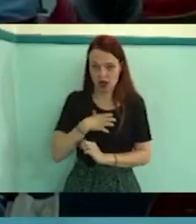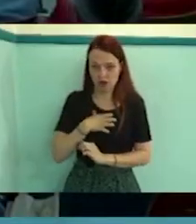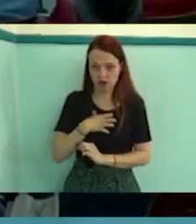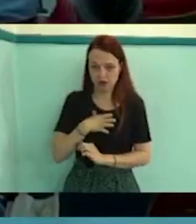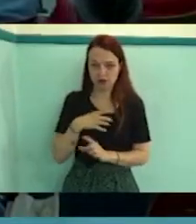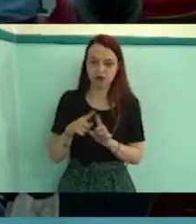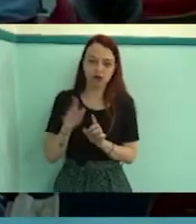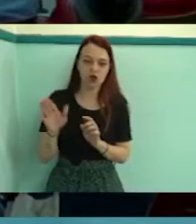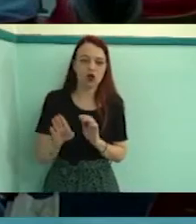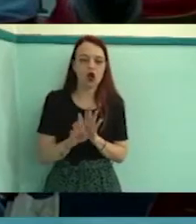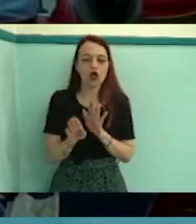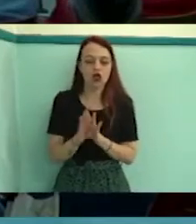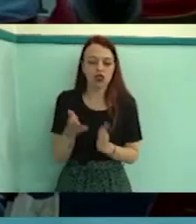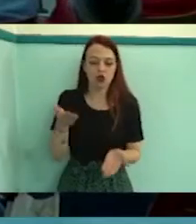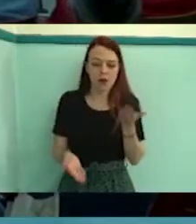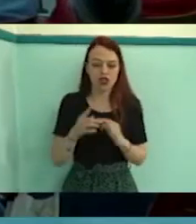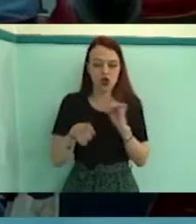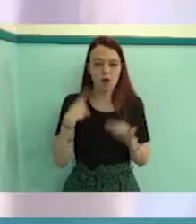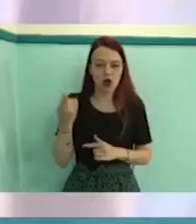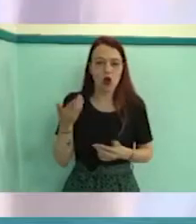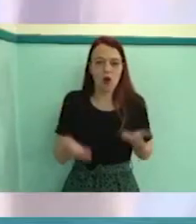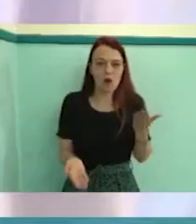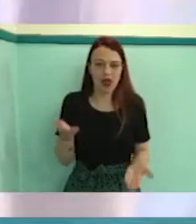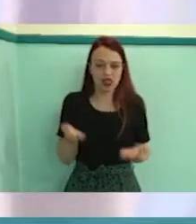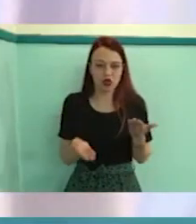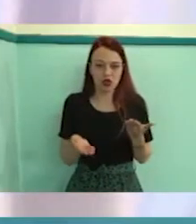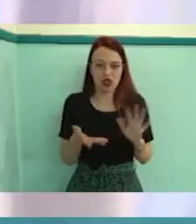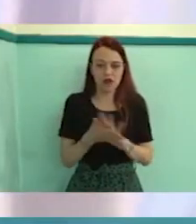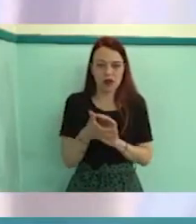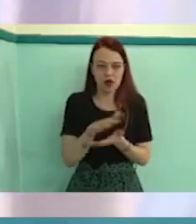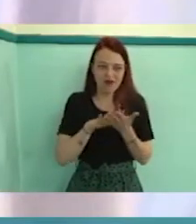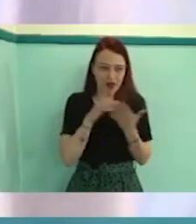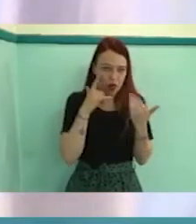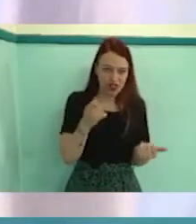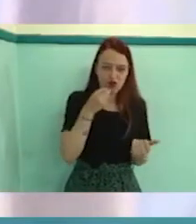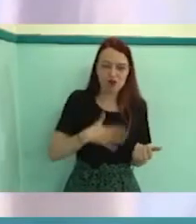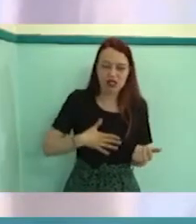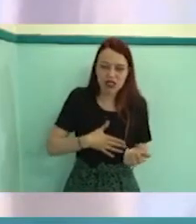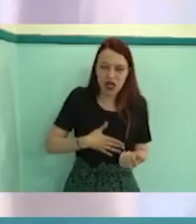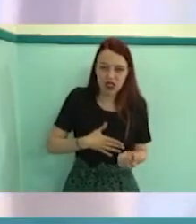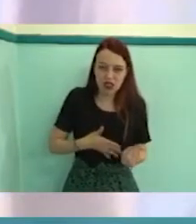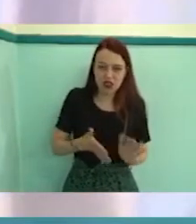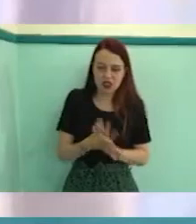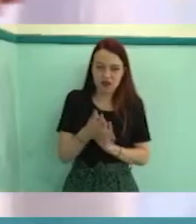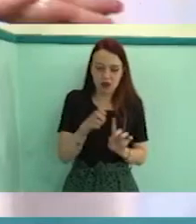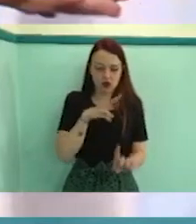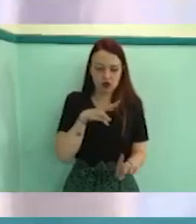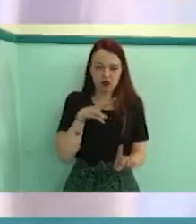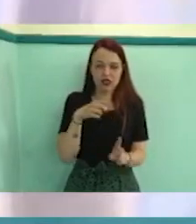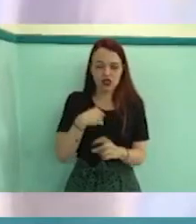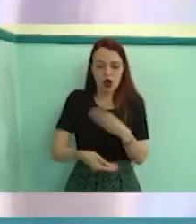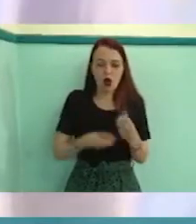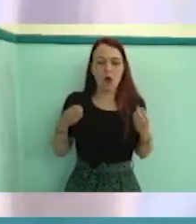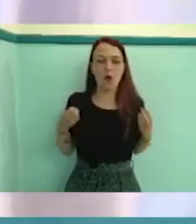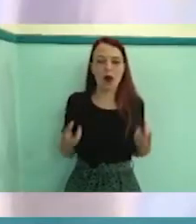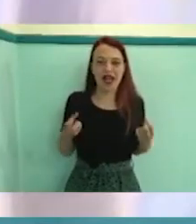mantén el peso pero luego el peso pero luego el Pero esto no iba de salud y de bienestar entonces el foco siempre tiene que estar en el Para qué lo estoy haciendo